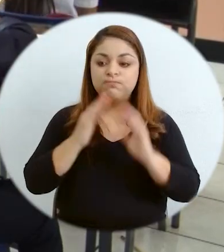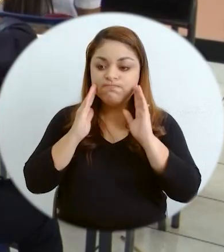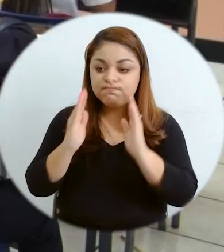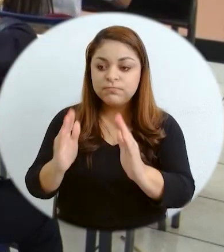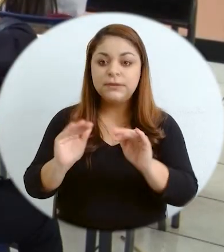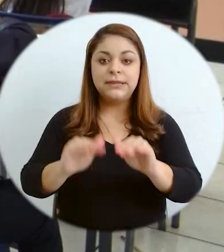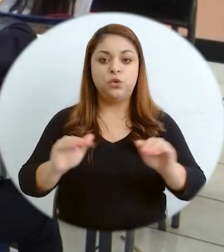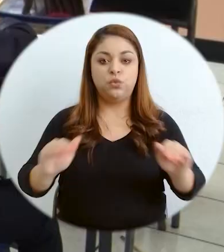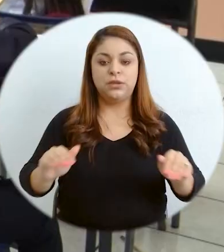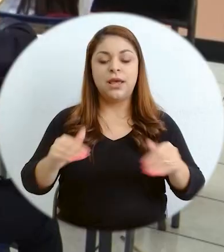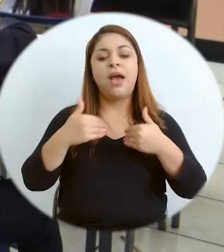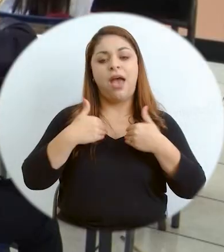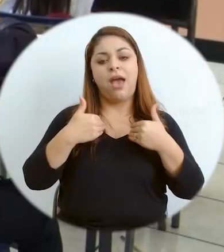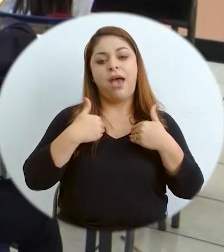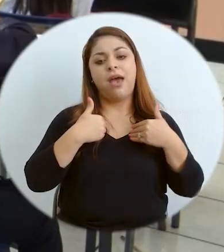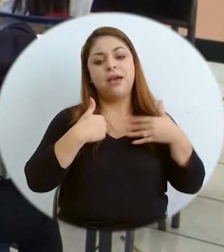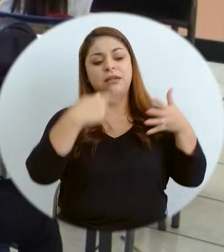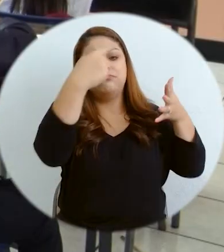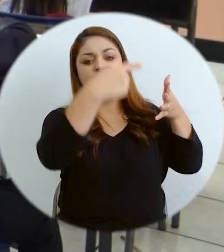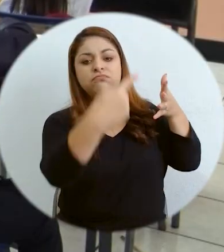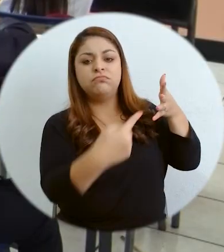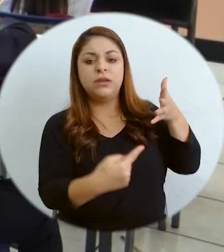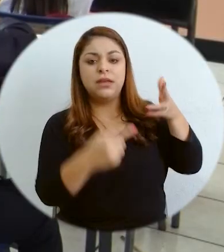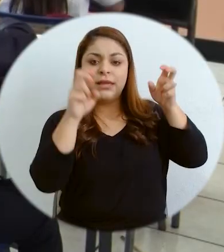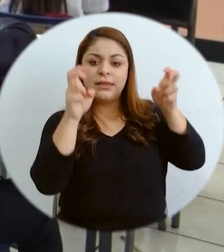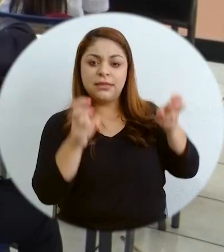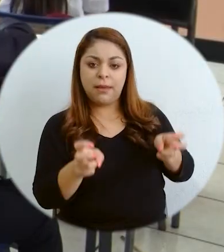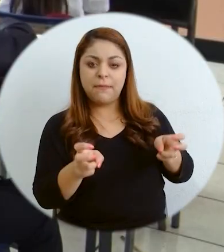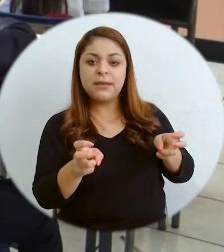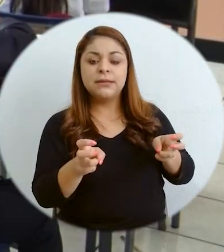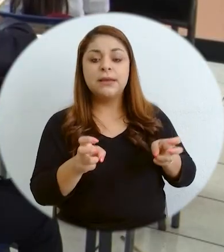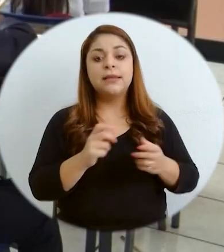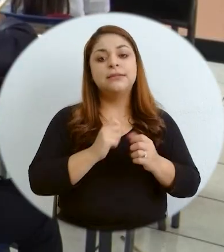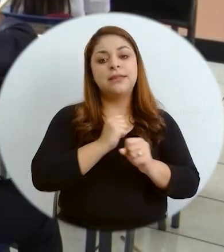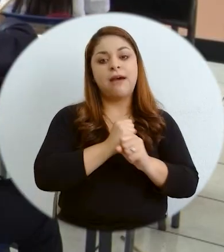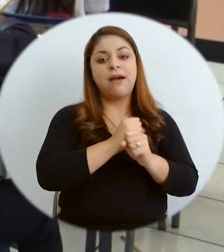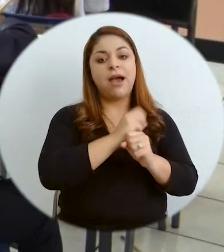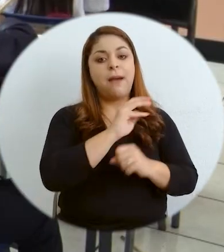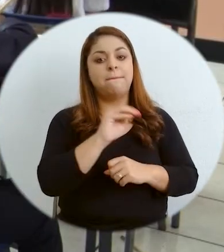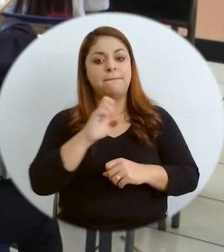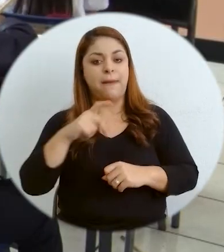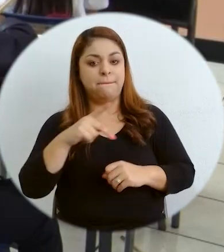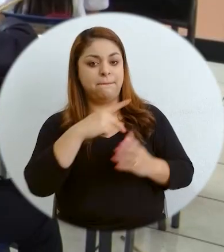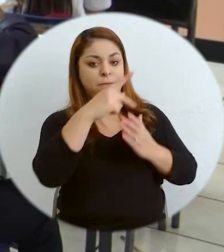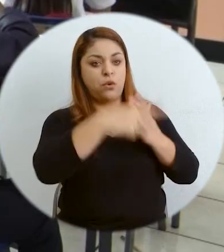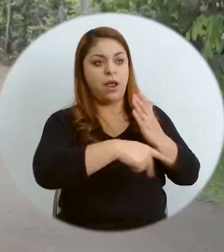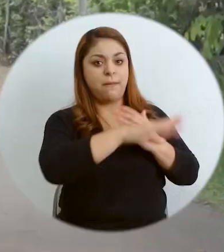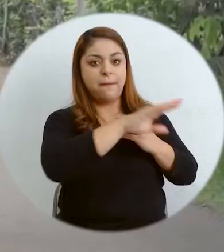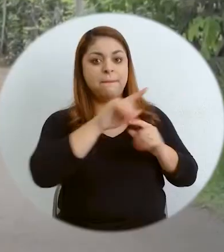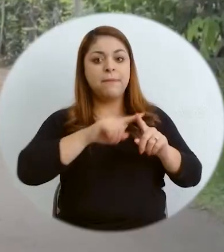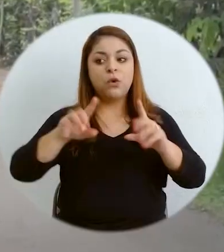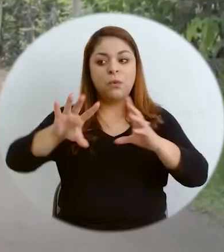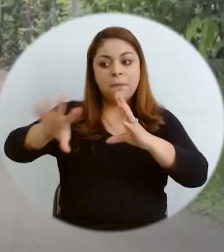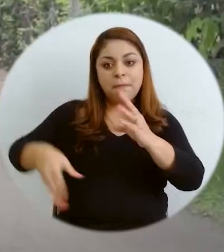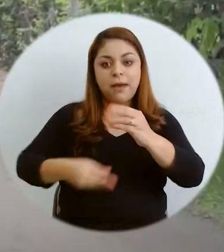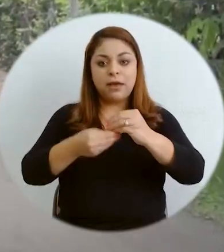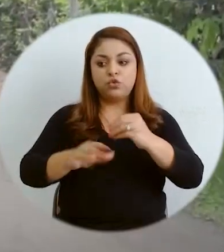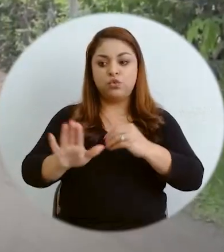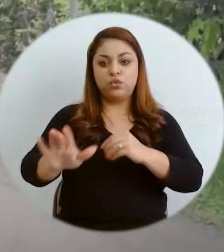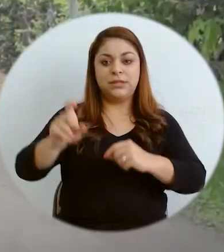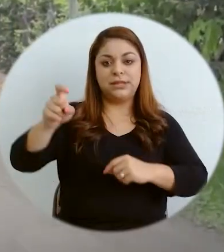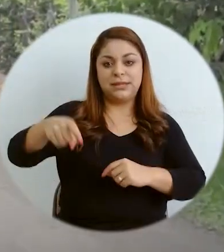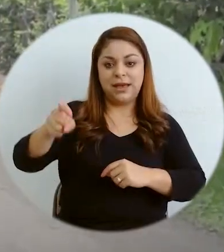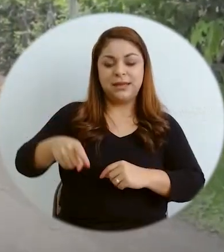los niños, hacemos un eje temático donde trabajamos el programa MEP, pero lo unimos a esas